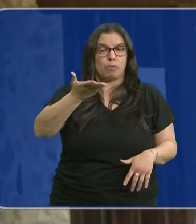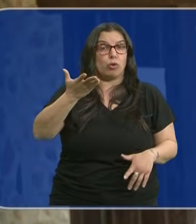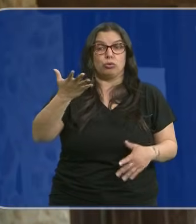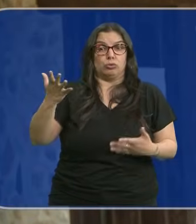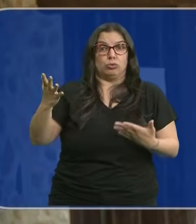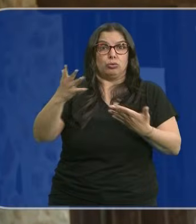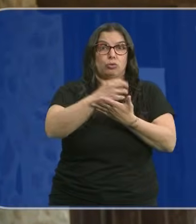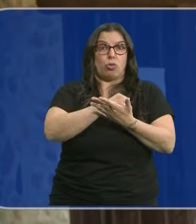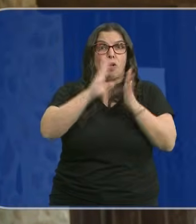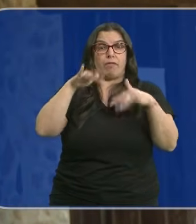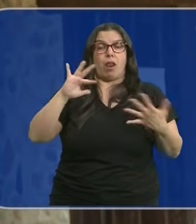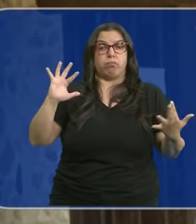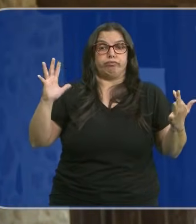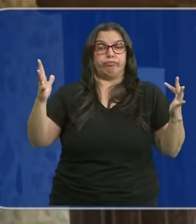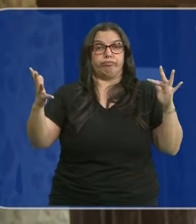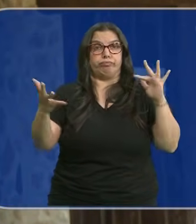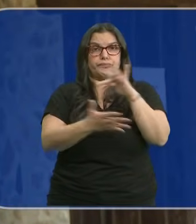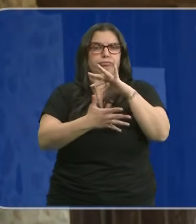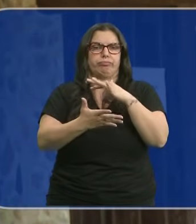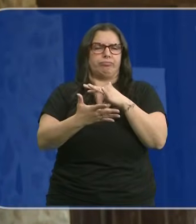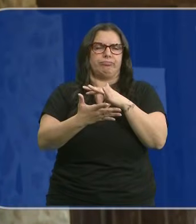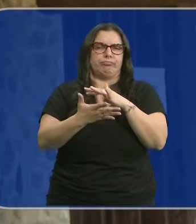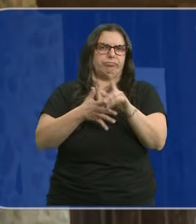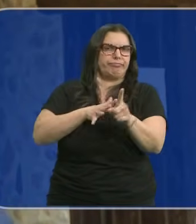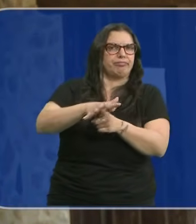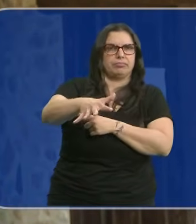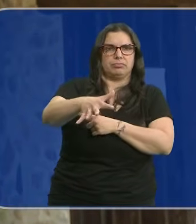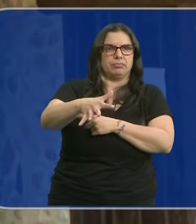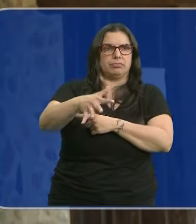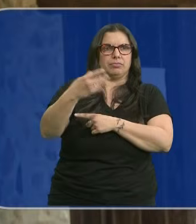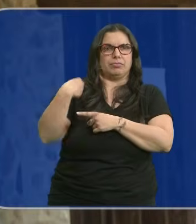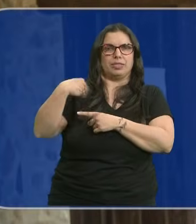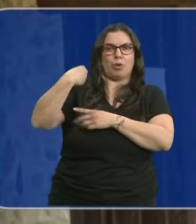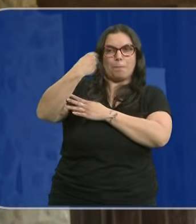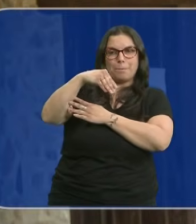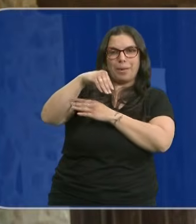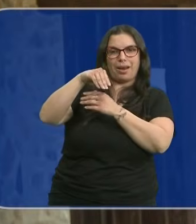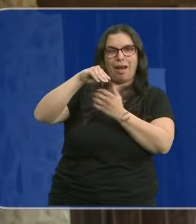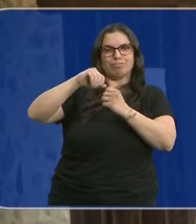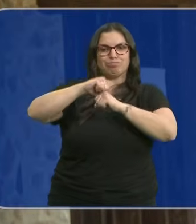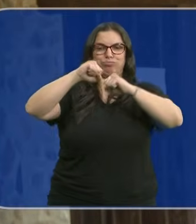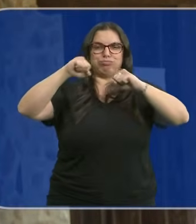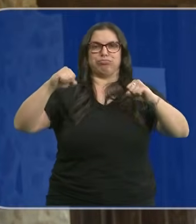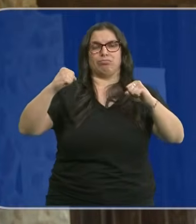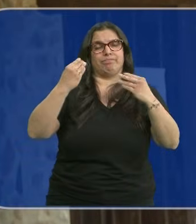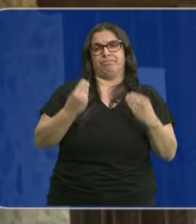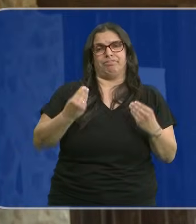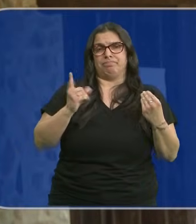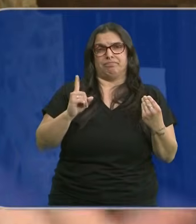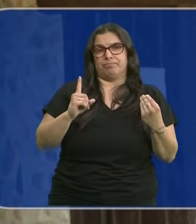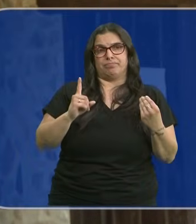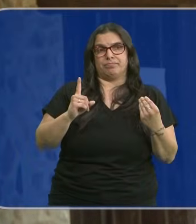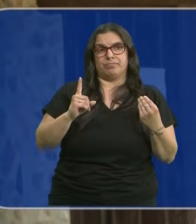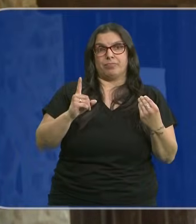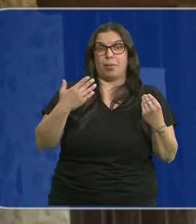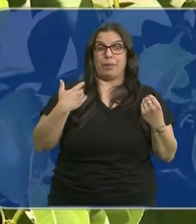todo eso ha hecho una combinación que hace que el cuajado de la pera no haya sido el que esperábamos, porque